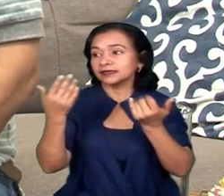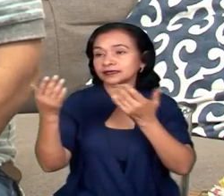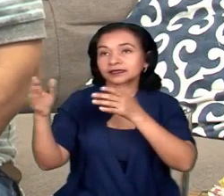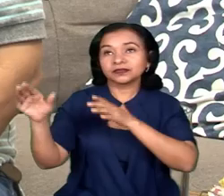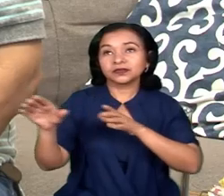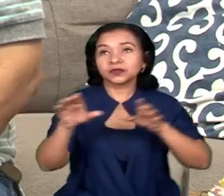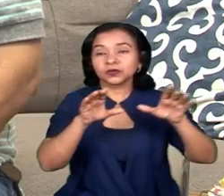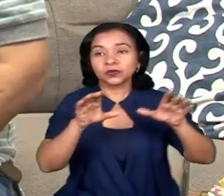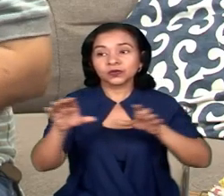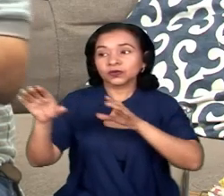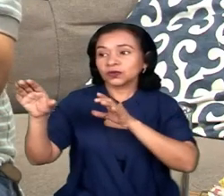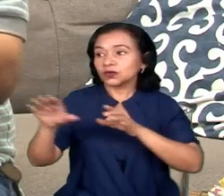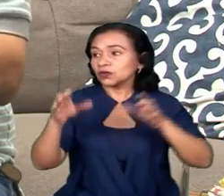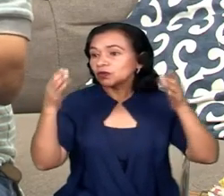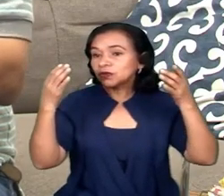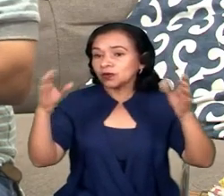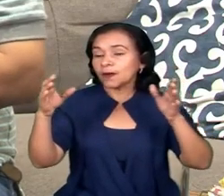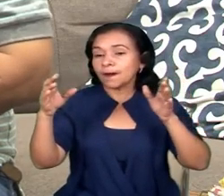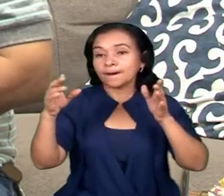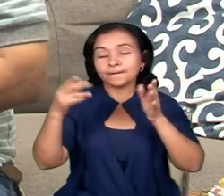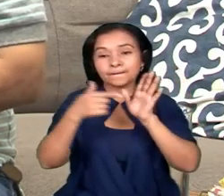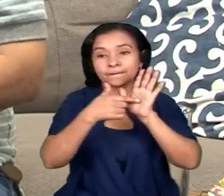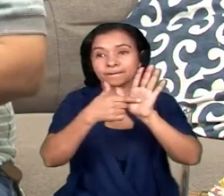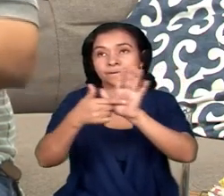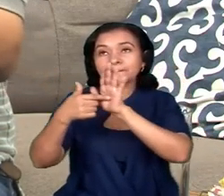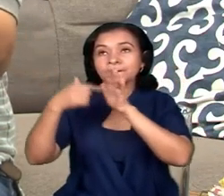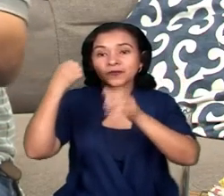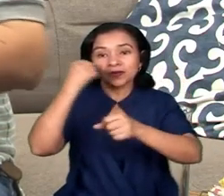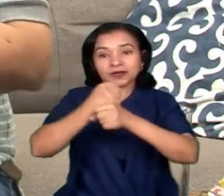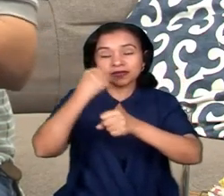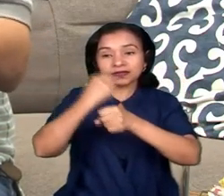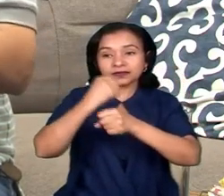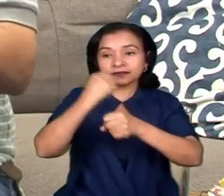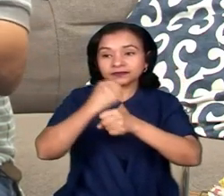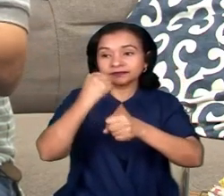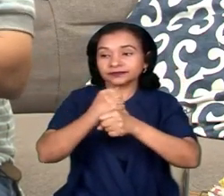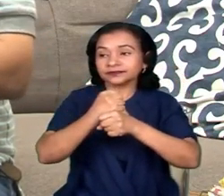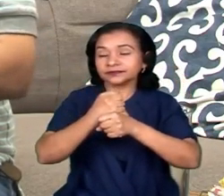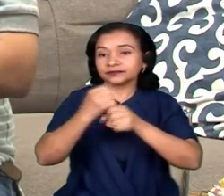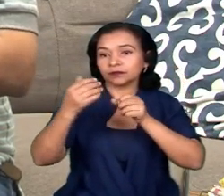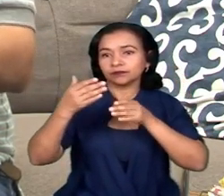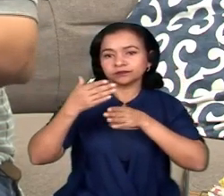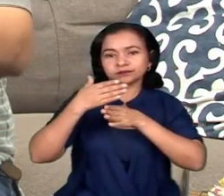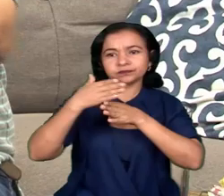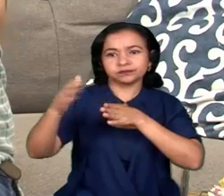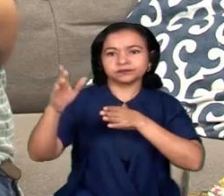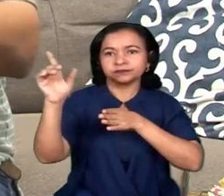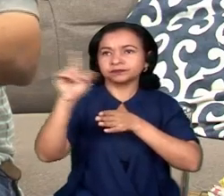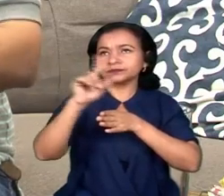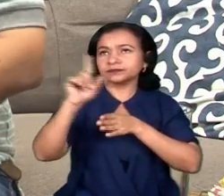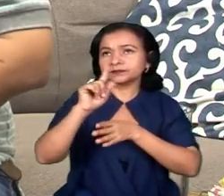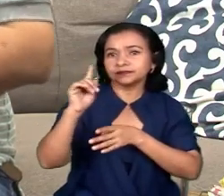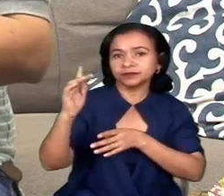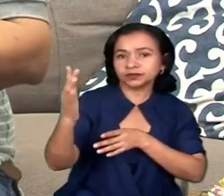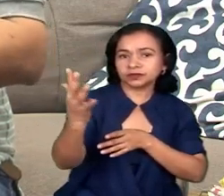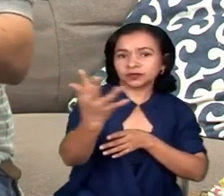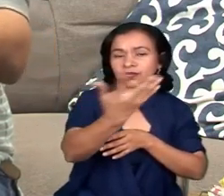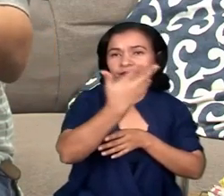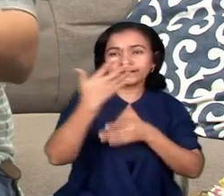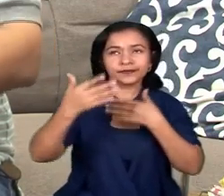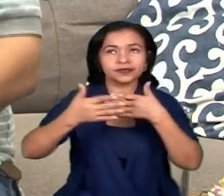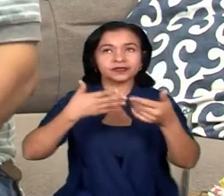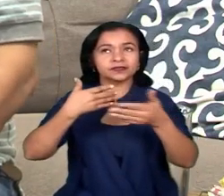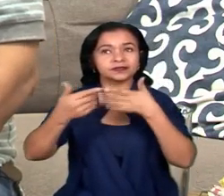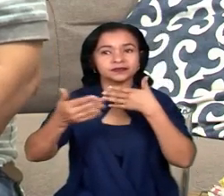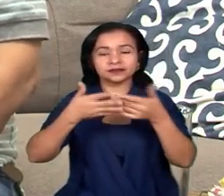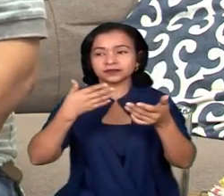alguna cuestión del modelo que hemos venido trabajando, donde hay que somos excluyentes, tenemos que estar todos, independientemente que no